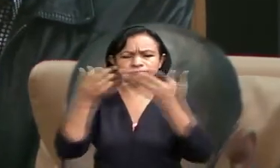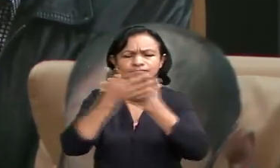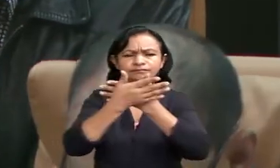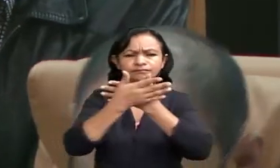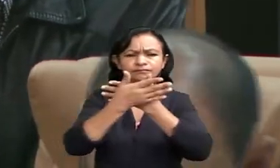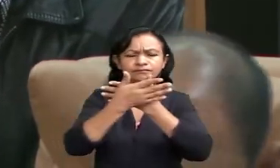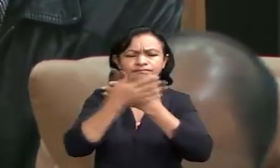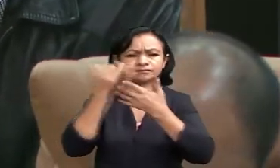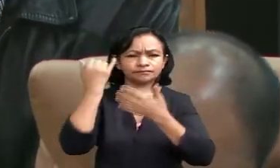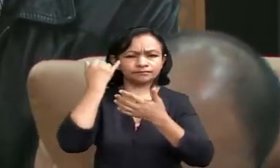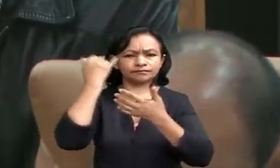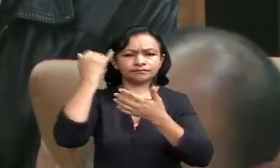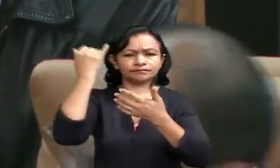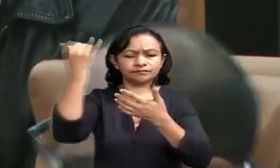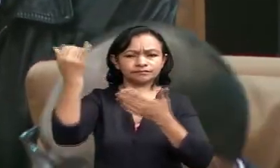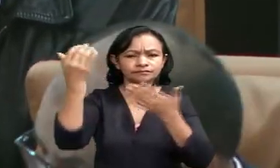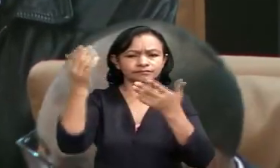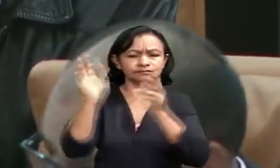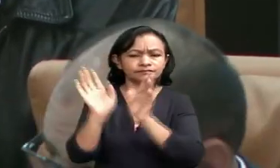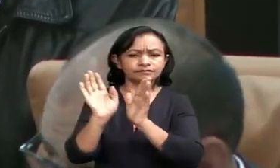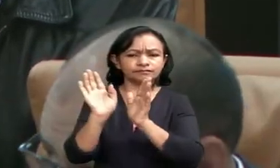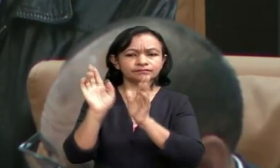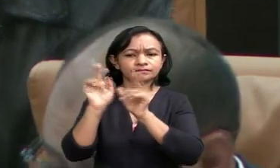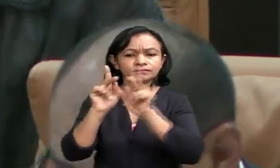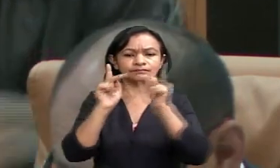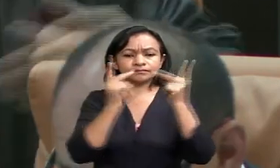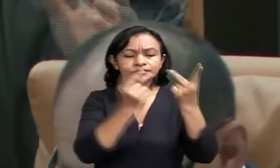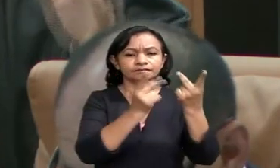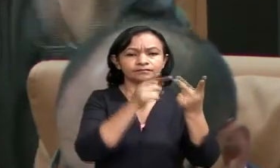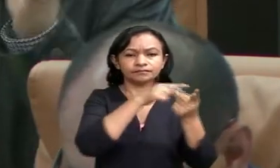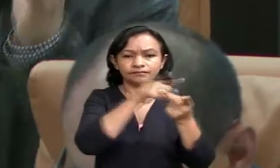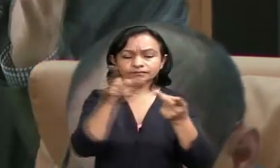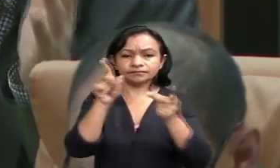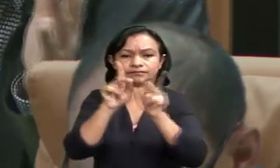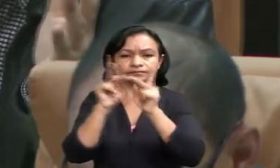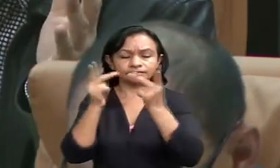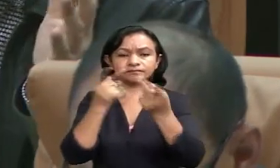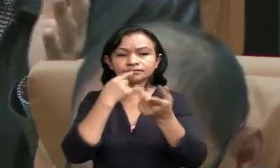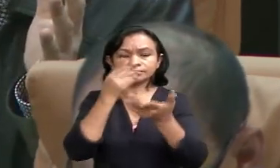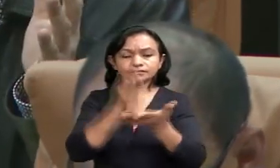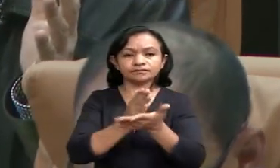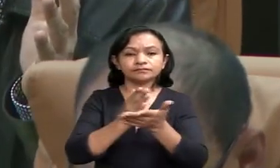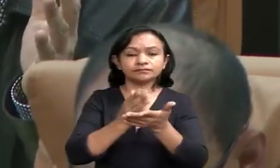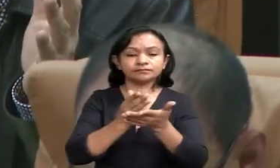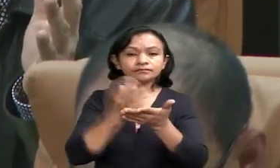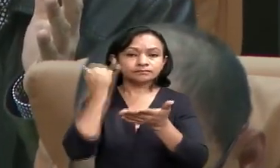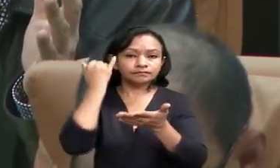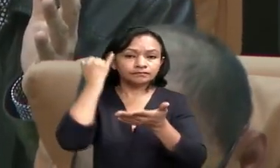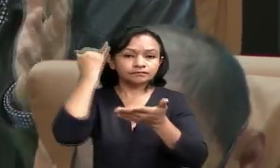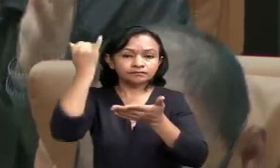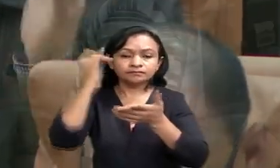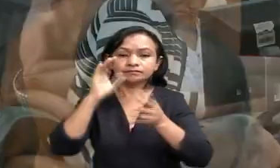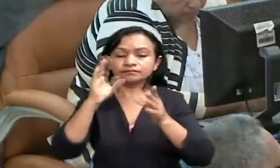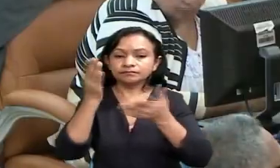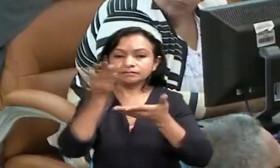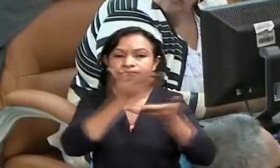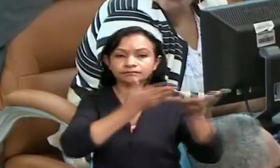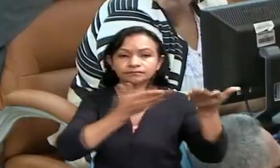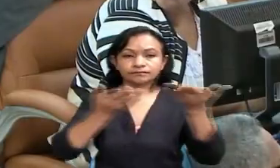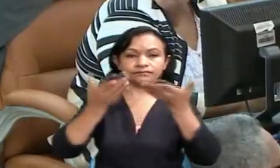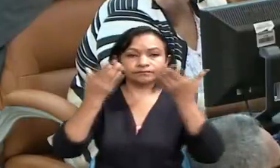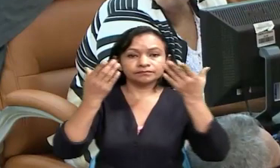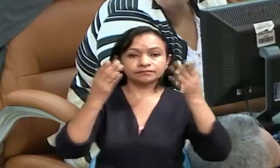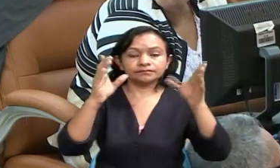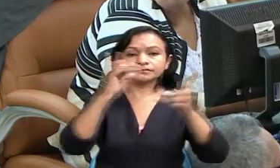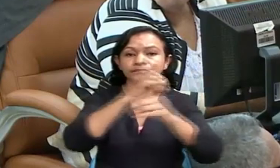la opinión pública. Porque esto es un debate de ideas, pero los argumentos